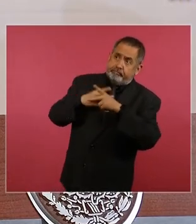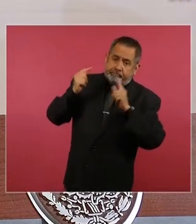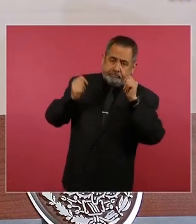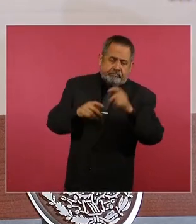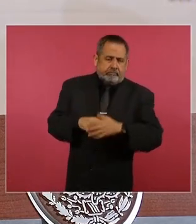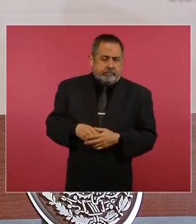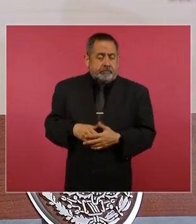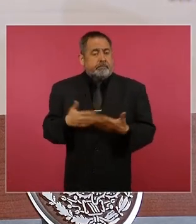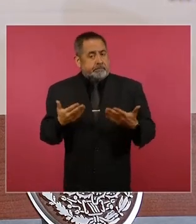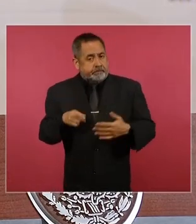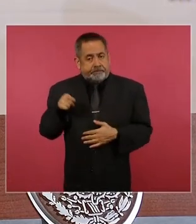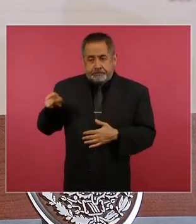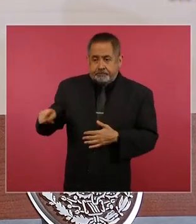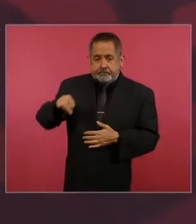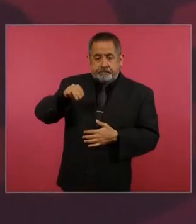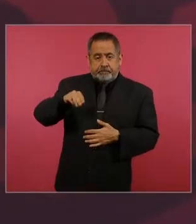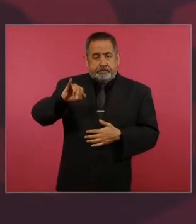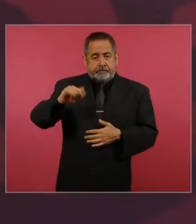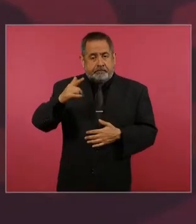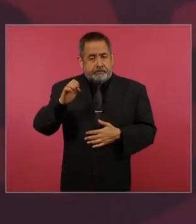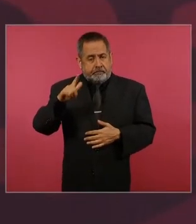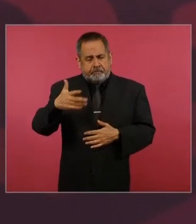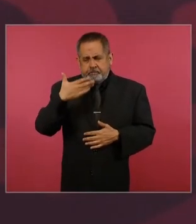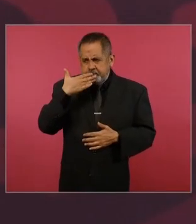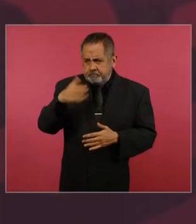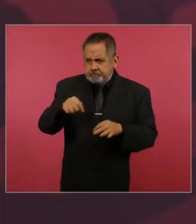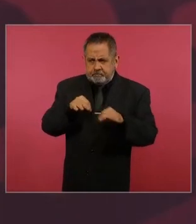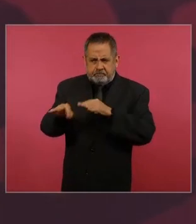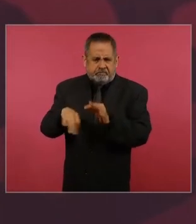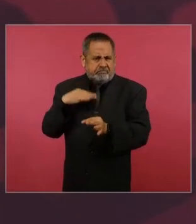Miguel ha hecho muy buen trabajo,